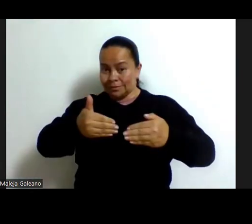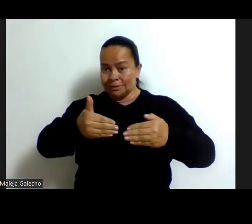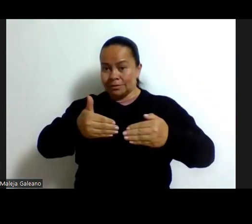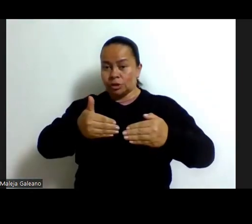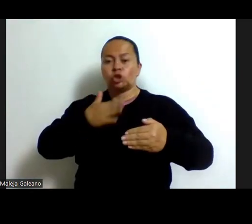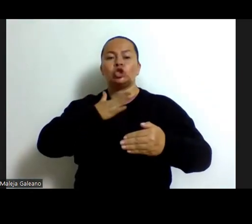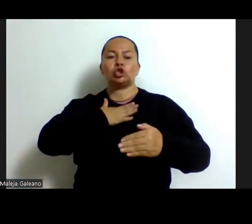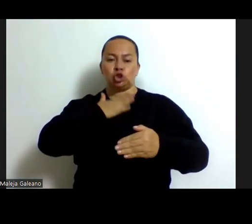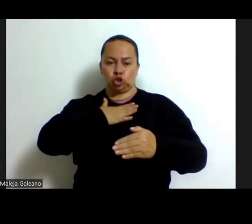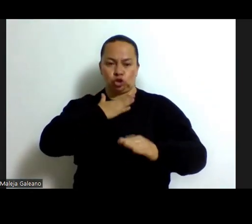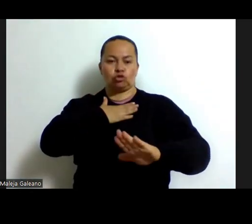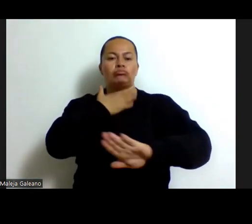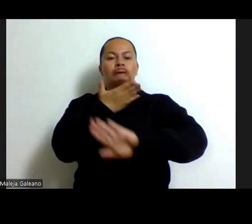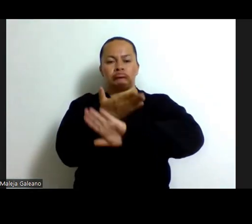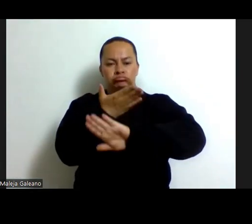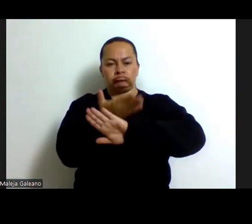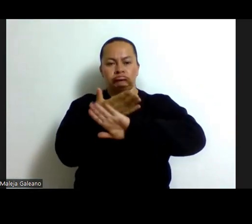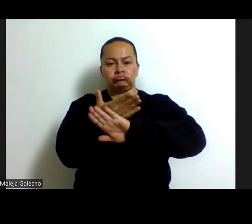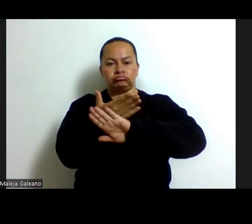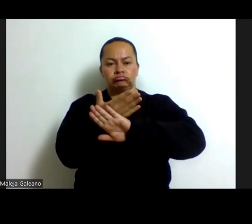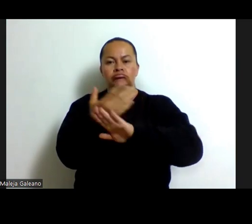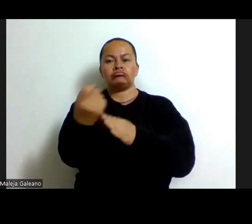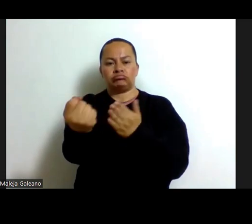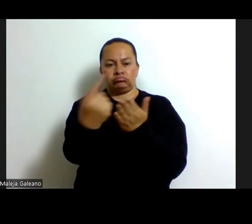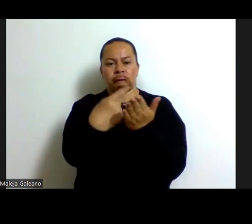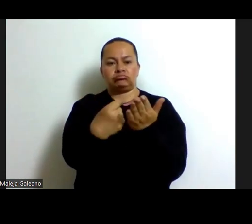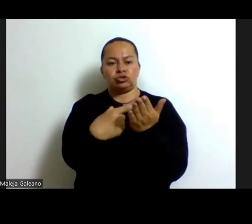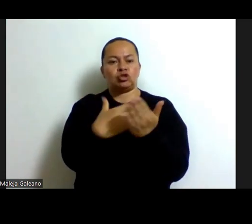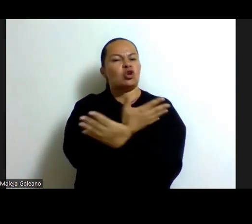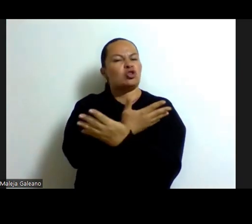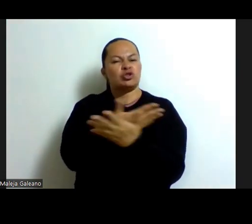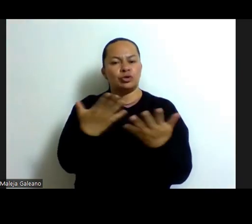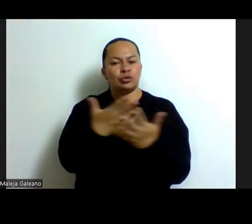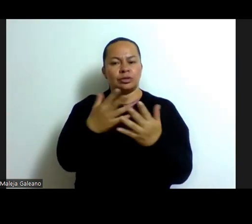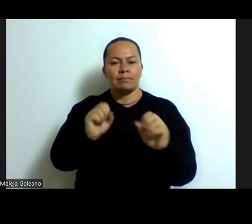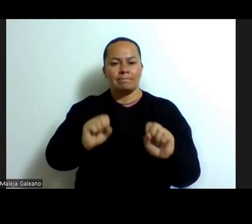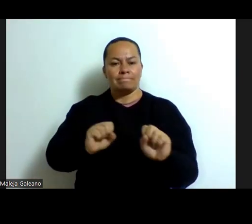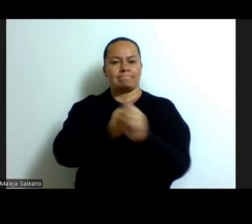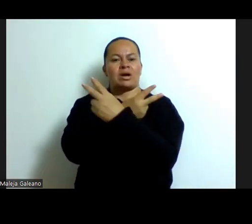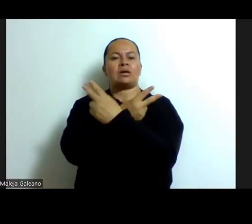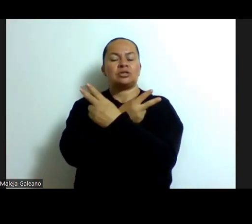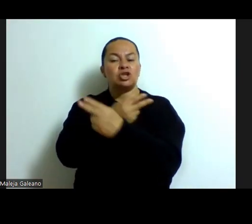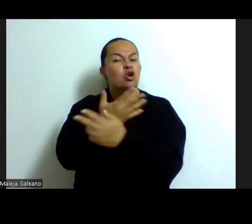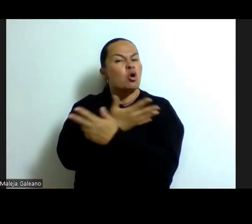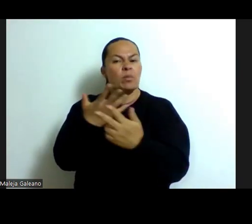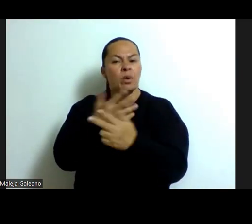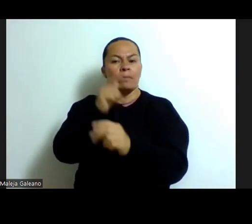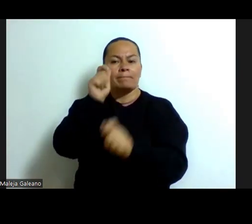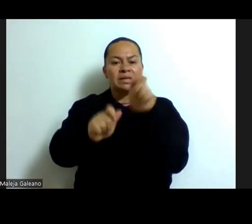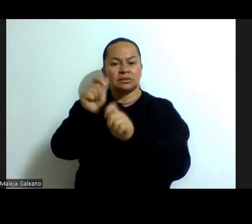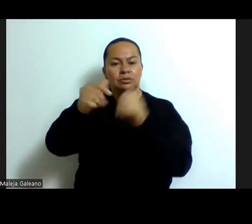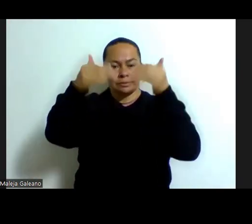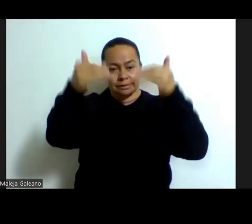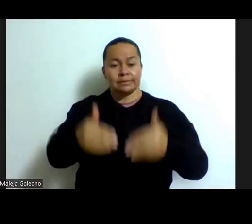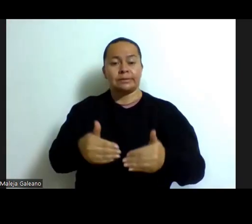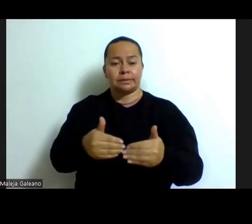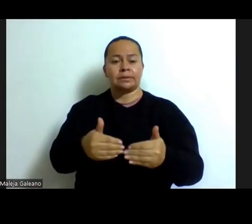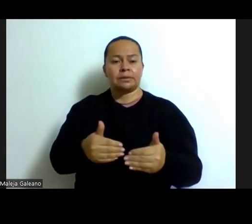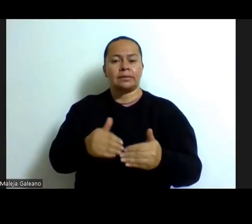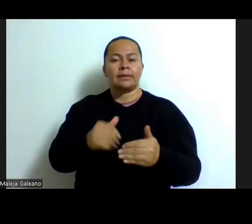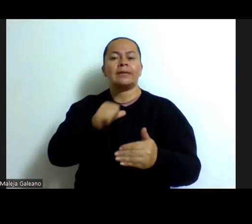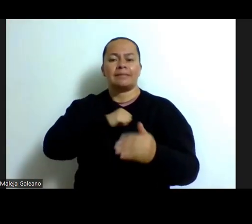propuse la consultoría sobre violencia hacia personas con discapacidad en el